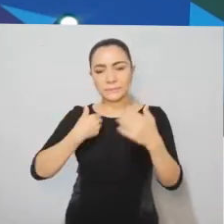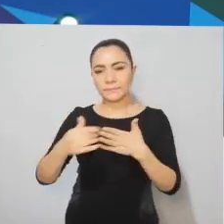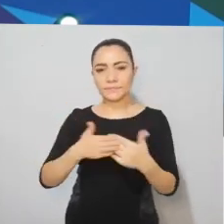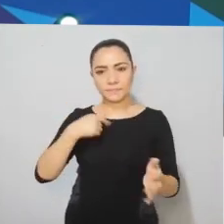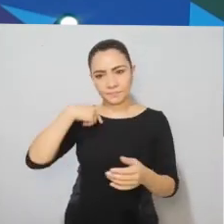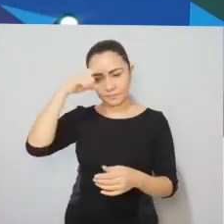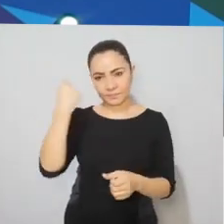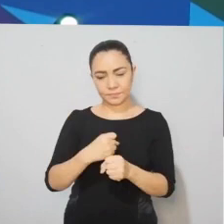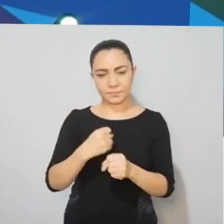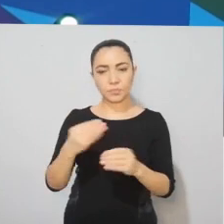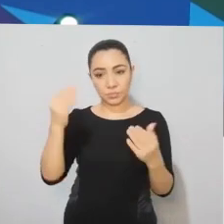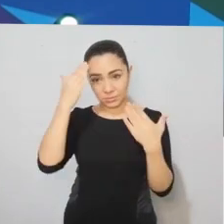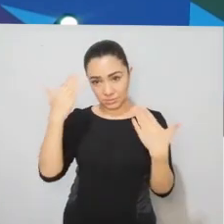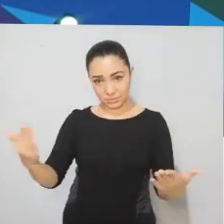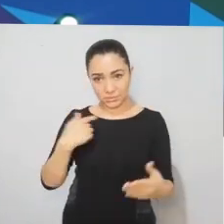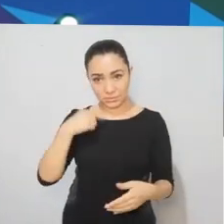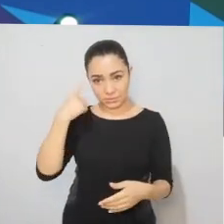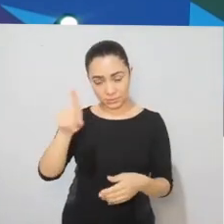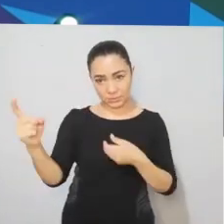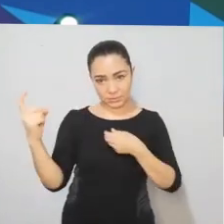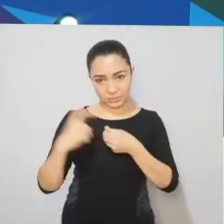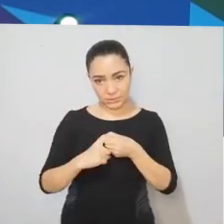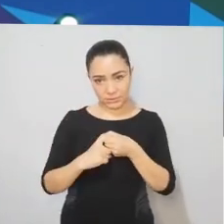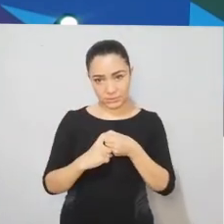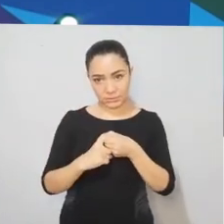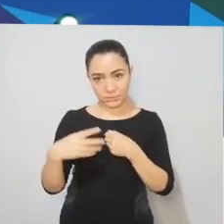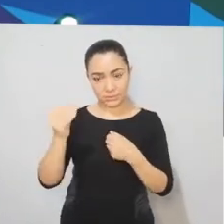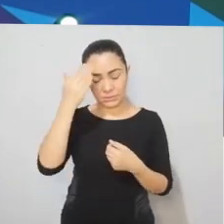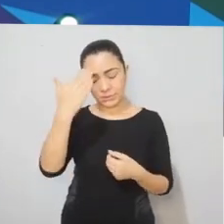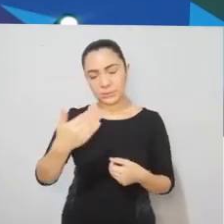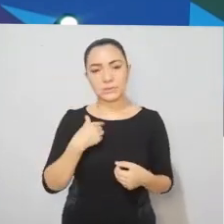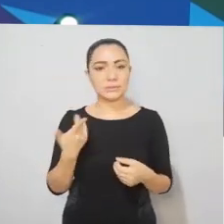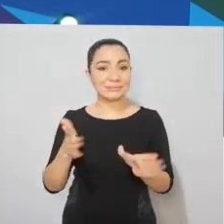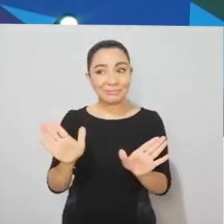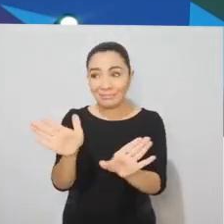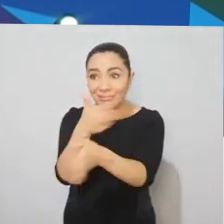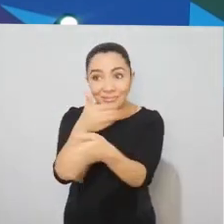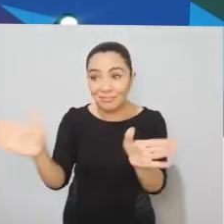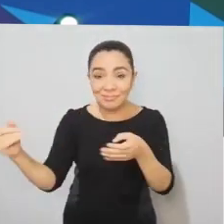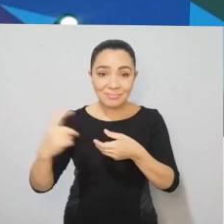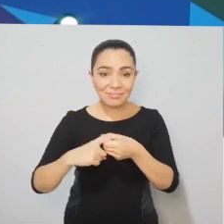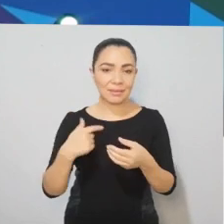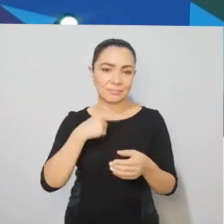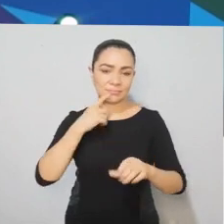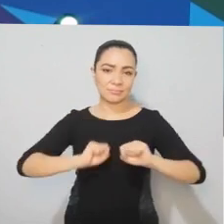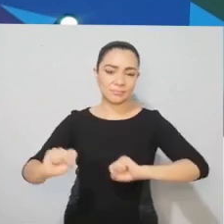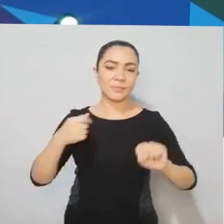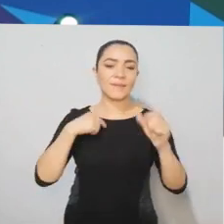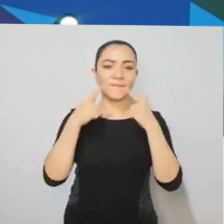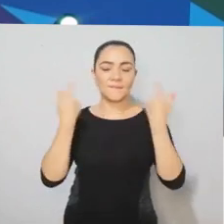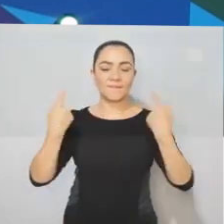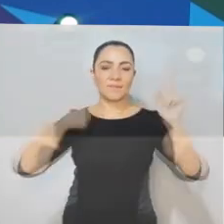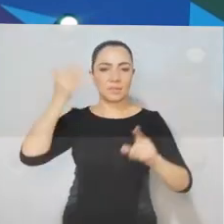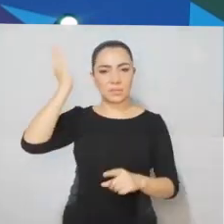A ustedes, muchas gracias por su participación, sin la que no hubiera sido posible llevar a feliz término